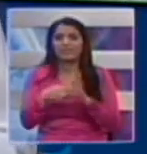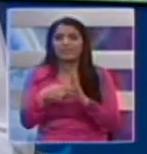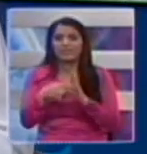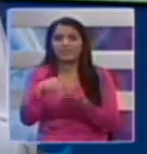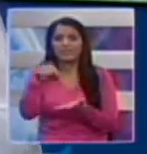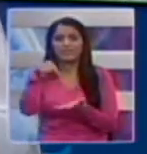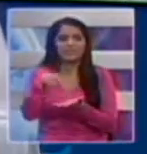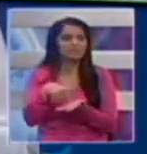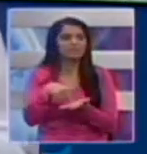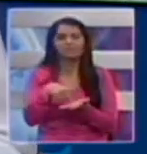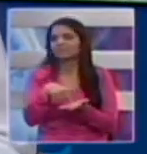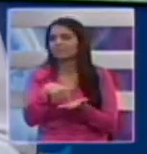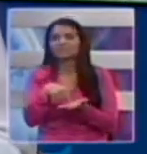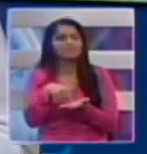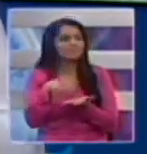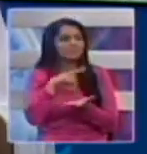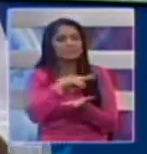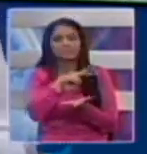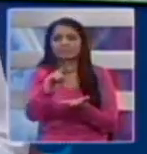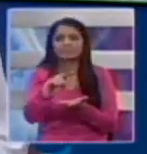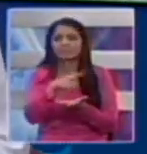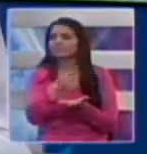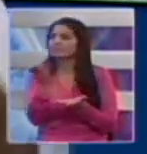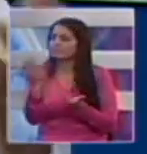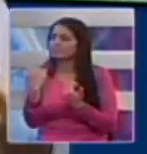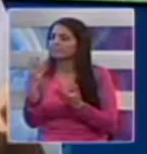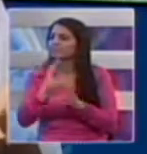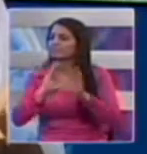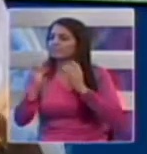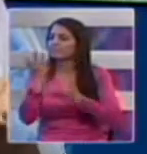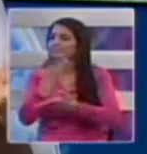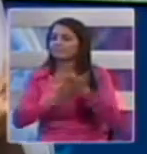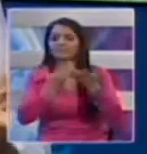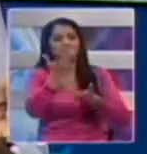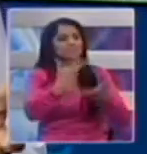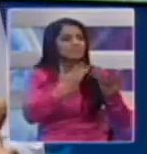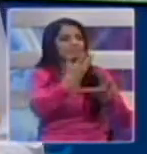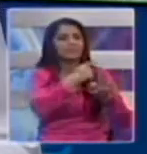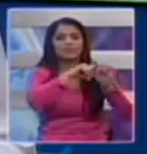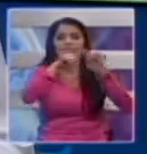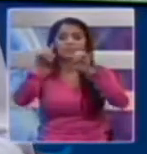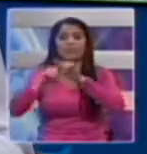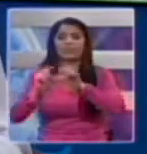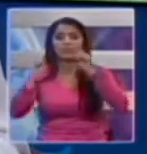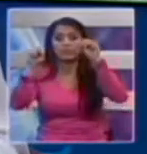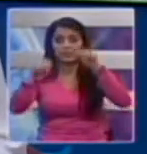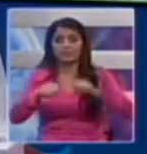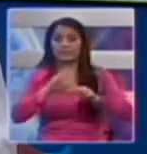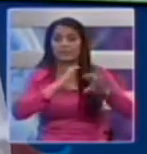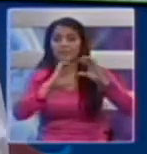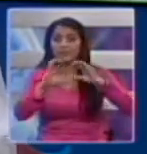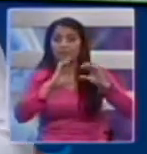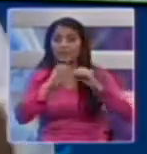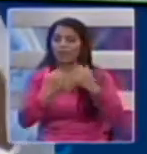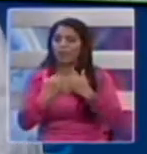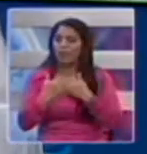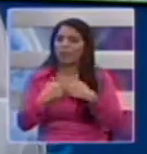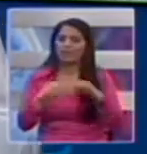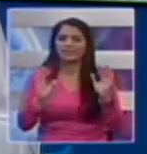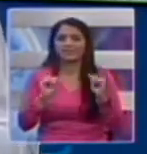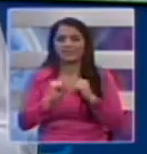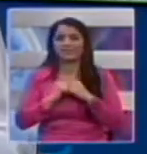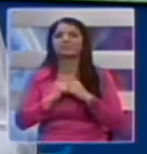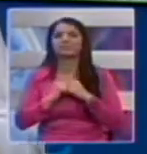consenso, la concertación, abiertos al diálogo, incluyente a los movimientos de izquierda, a los movimientos de derecha.